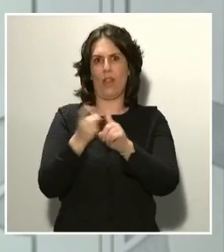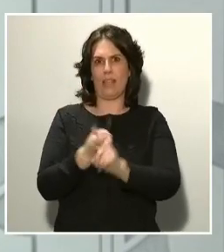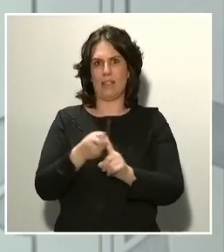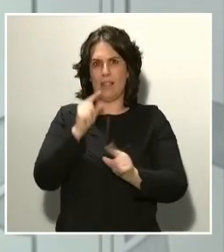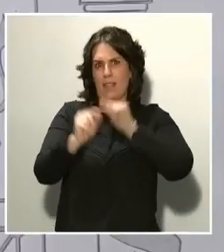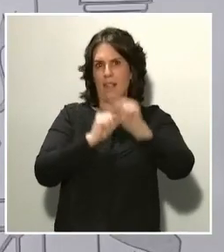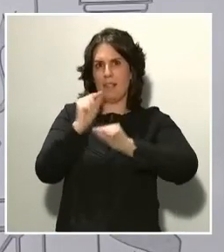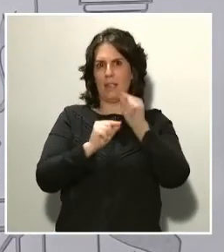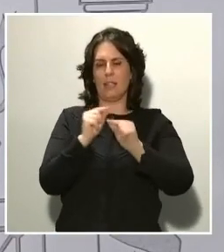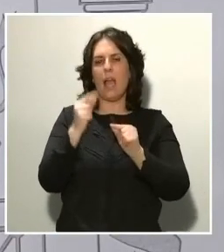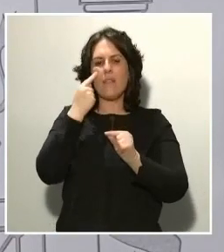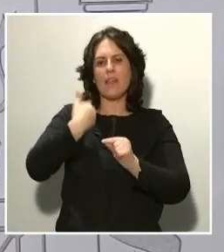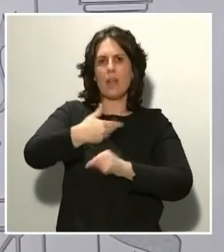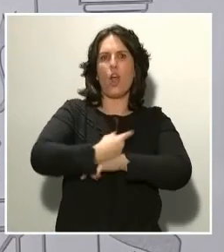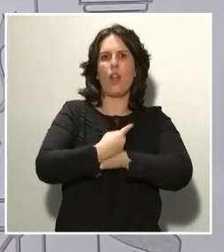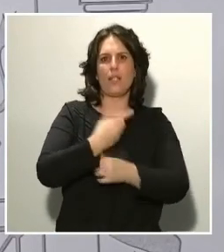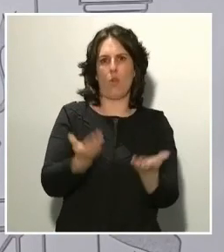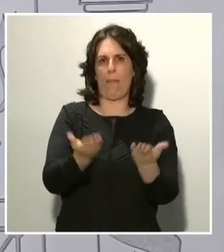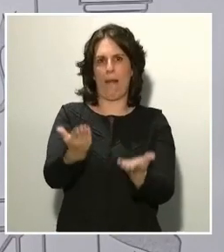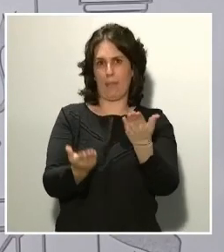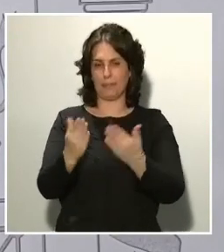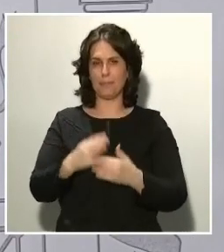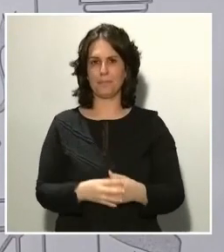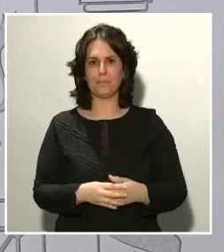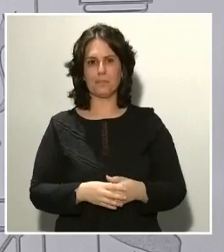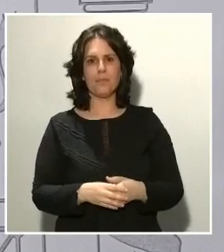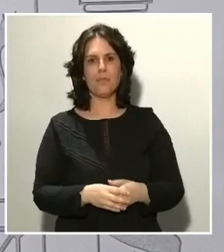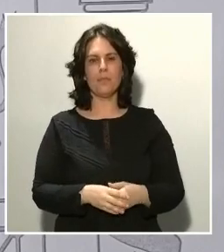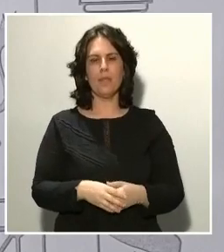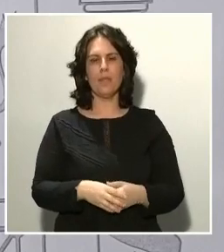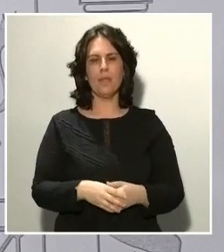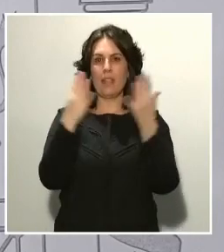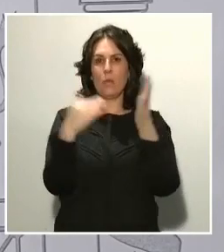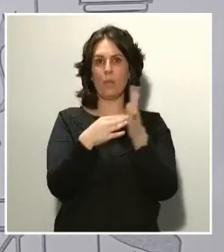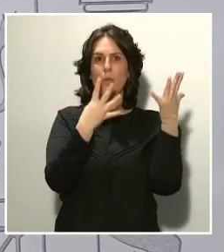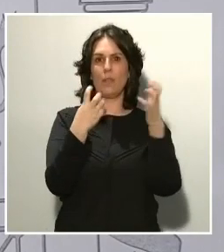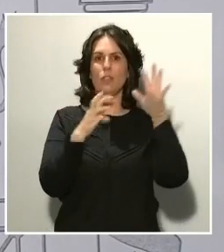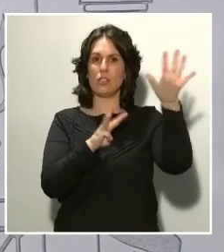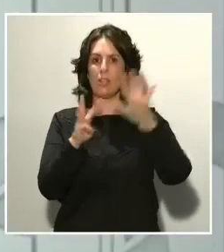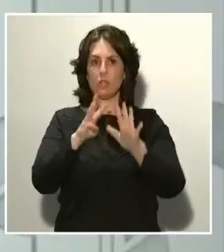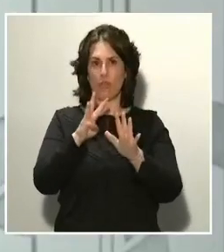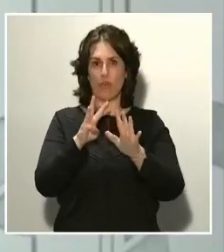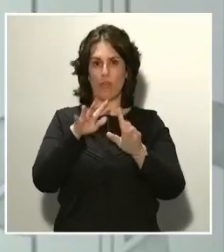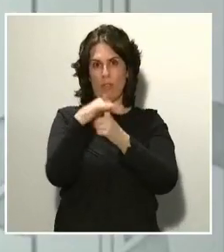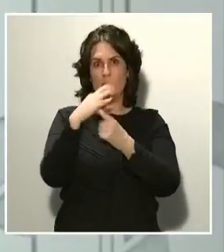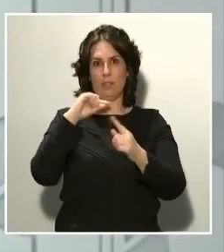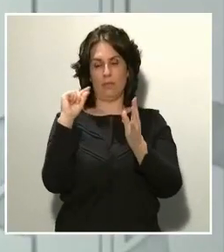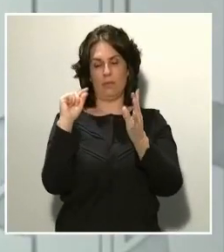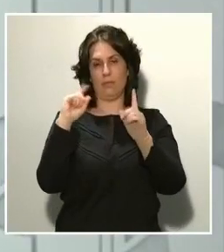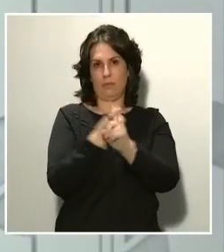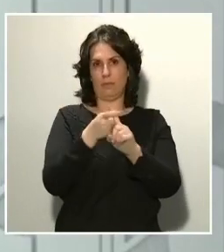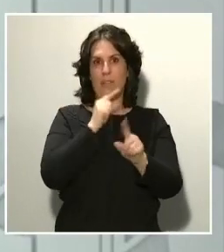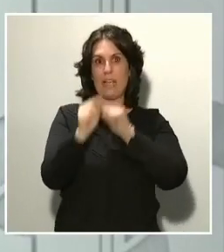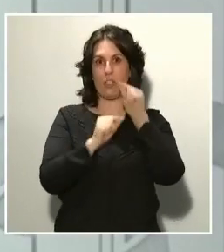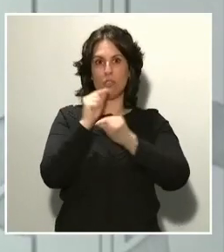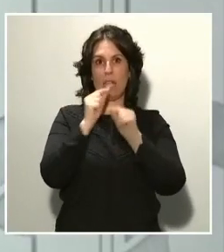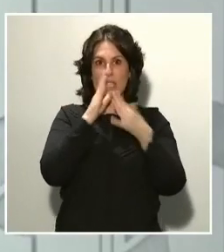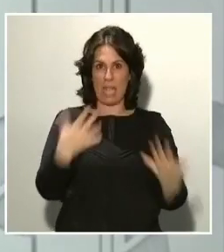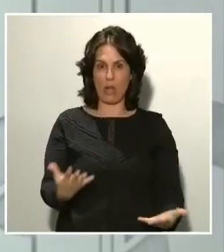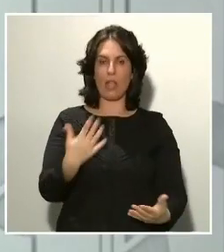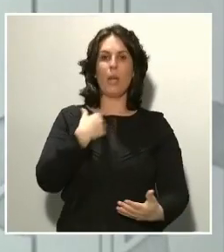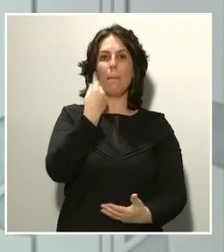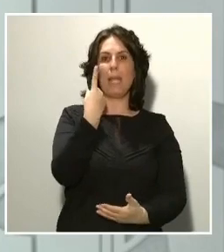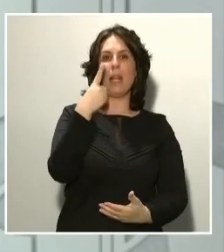horas. En cuanto al total de esos 19.988 casos, hasta ahora han sido ingresados en UCI 1.141.